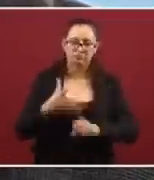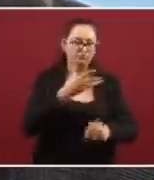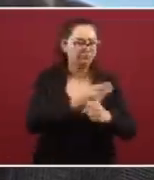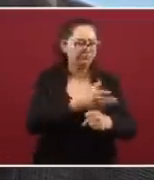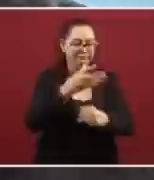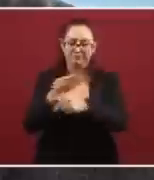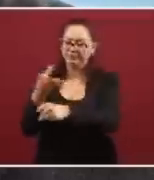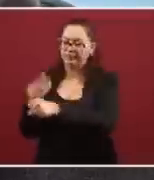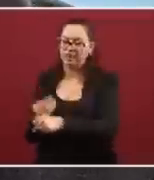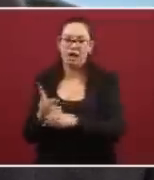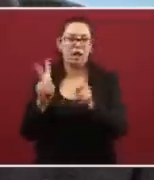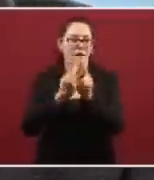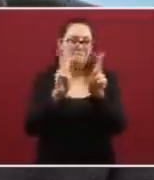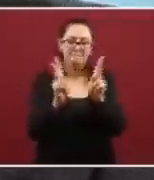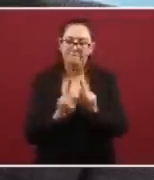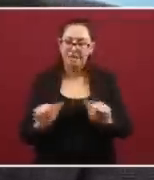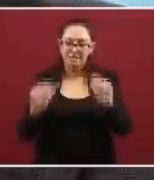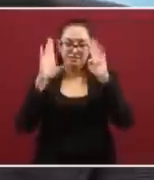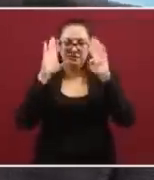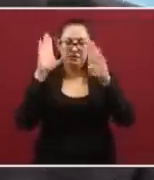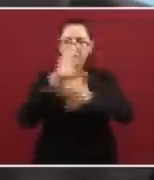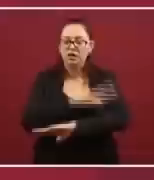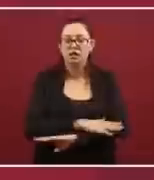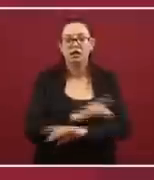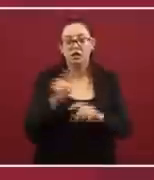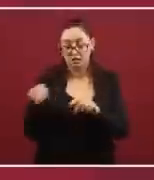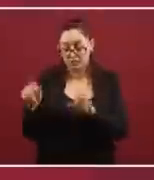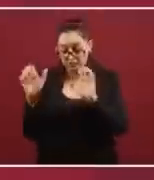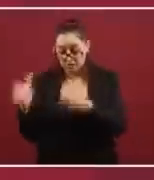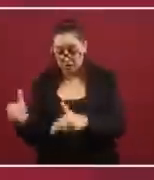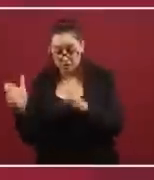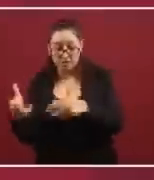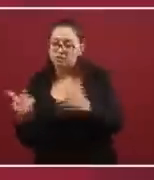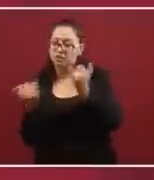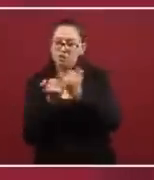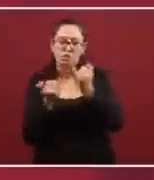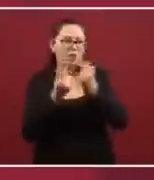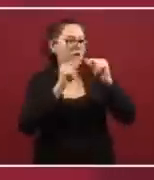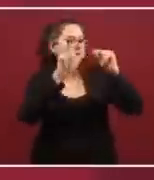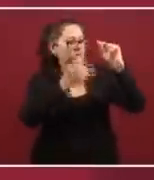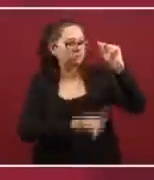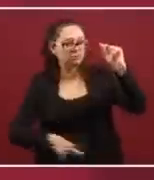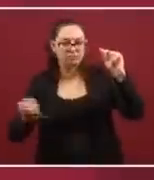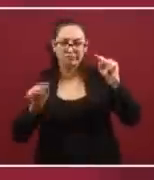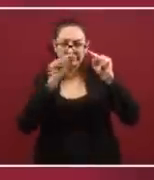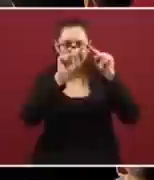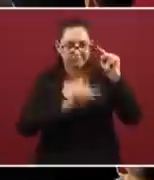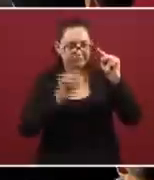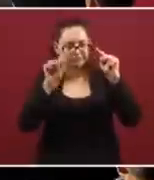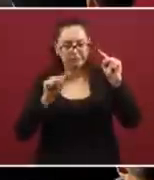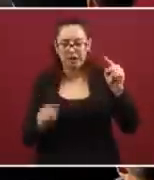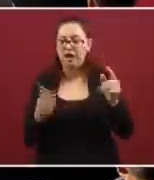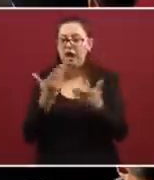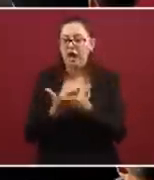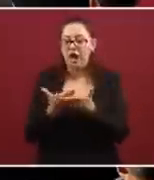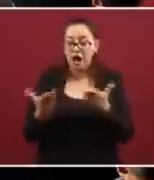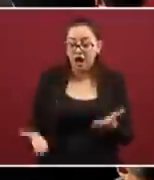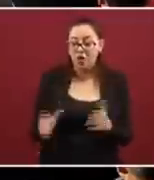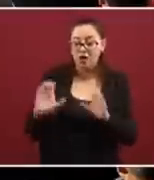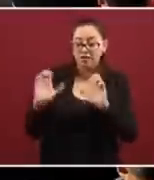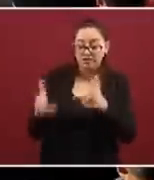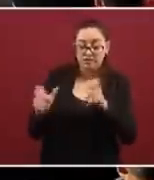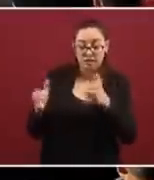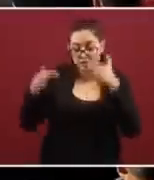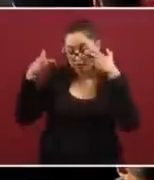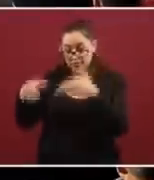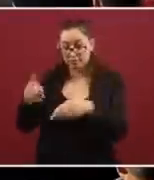en muchas regiones del país y esperemos que este pacto que hoy inicia este proceso de transición en esta región de chiapas sea